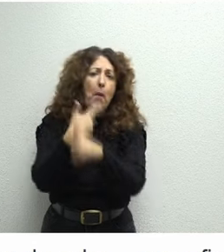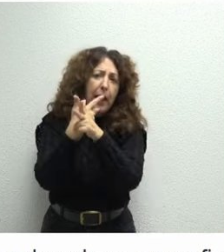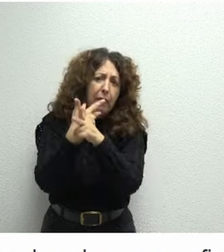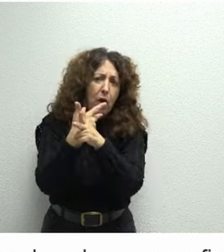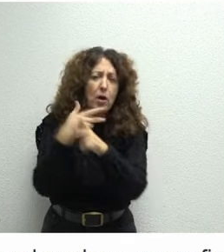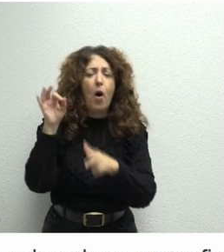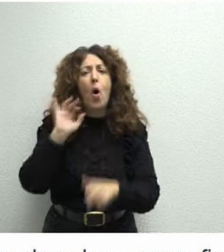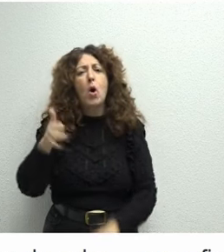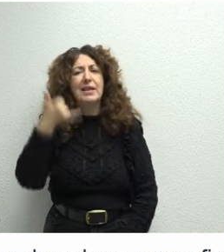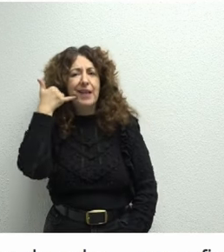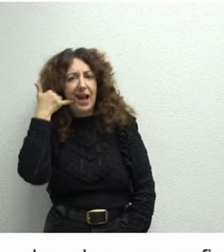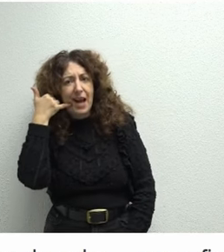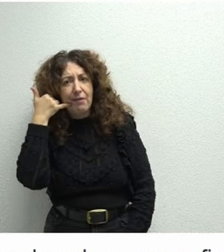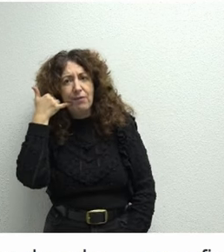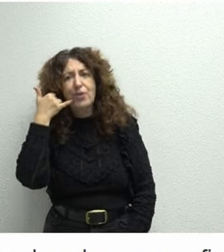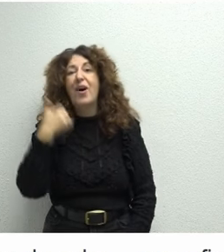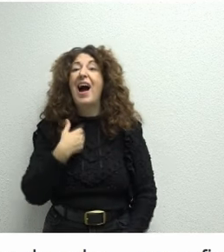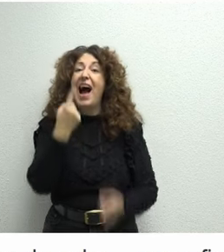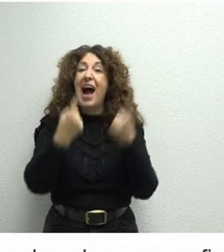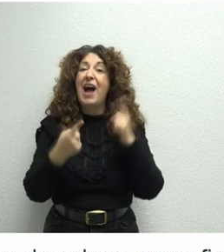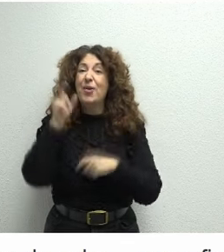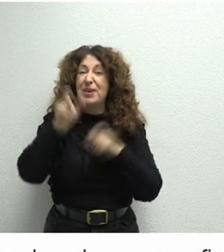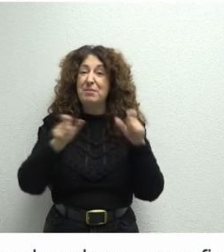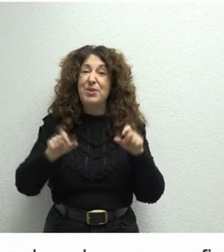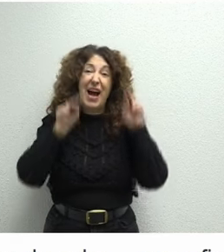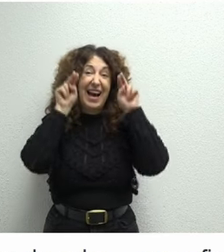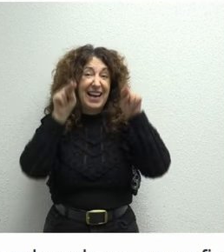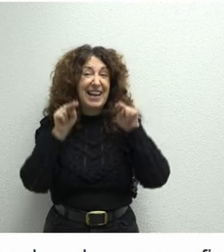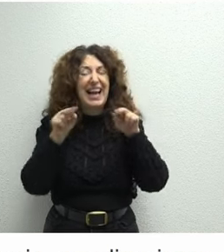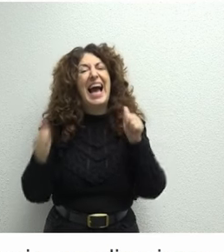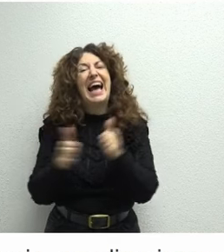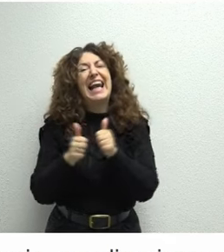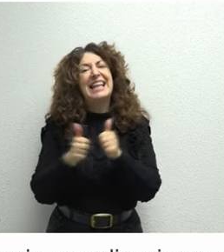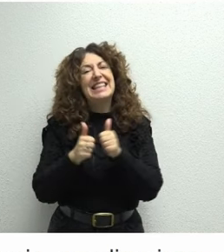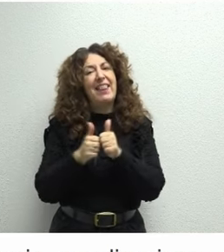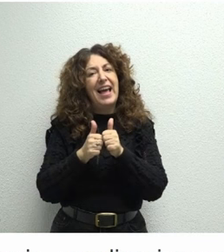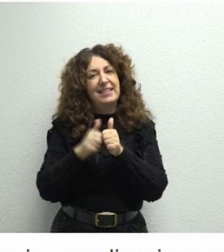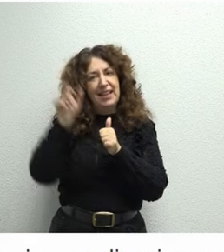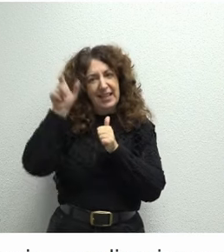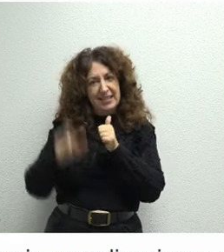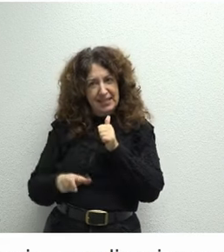tengo residentes a mi cargo creo que también una función muy importante